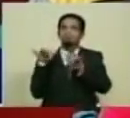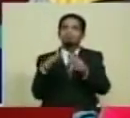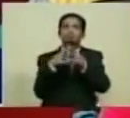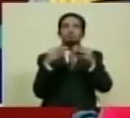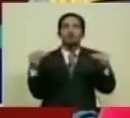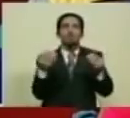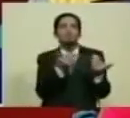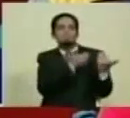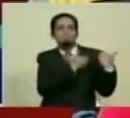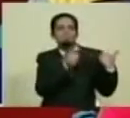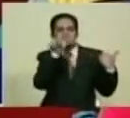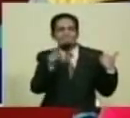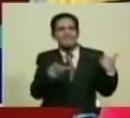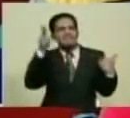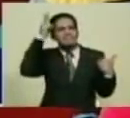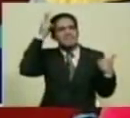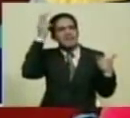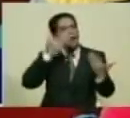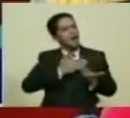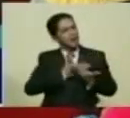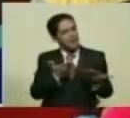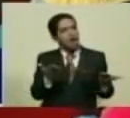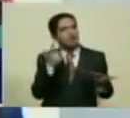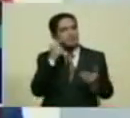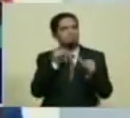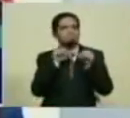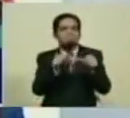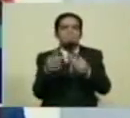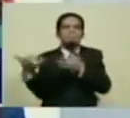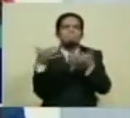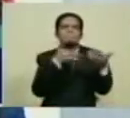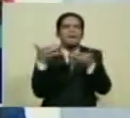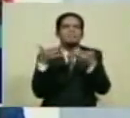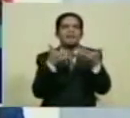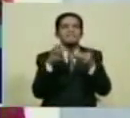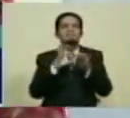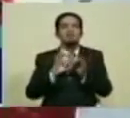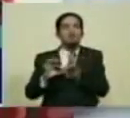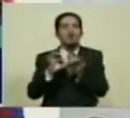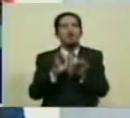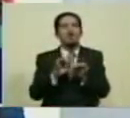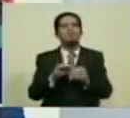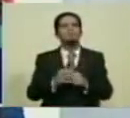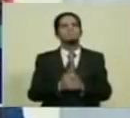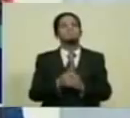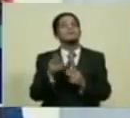delegadas indígenas a la orden para seguir en batalla, para seguir consolidando nuestro partido.